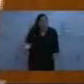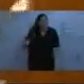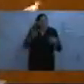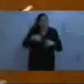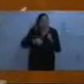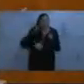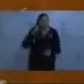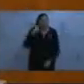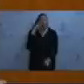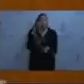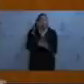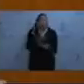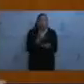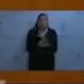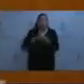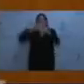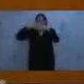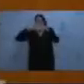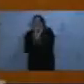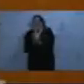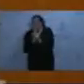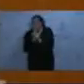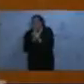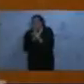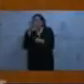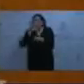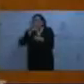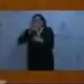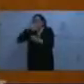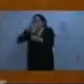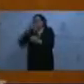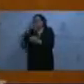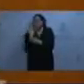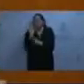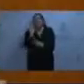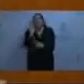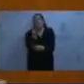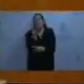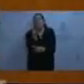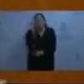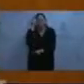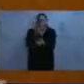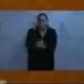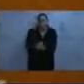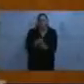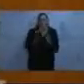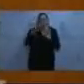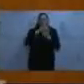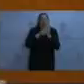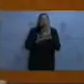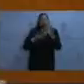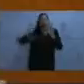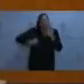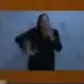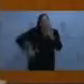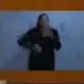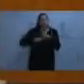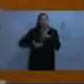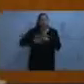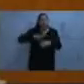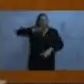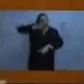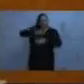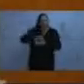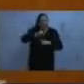los resultados laboratoriales persisten en el error y les imponen condiciones y exigencias que no les corresponde,